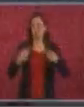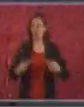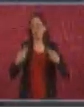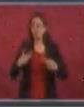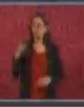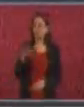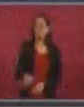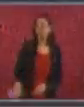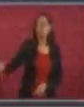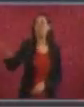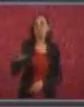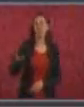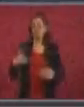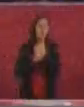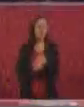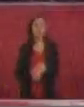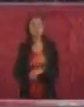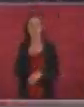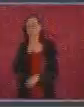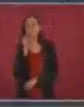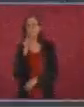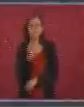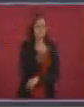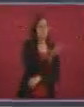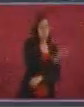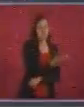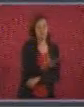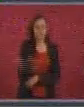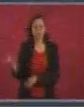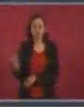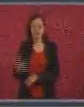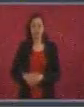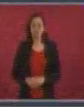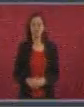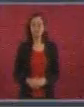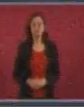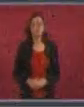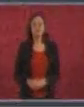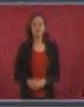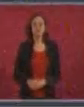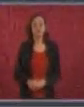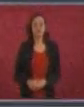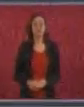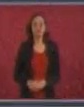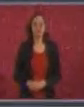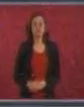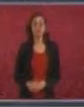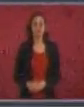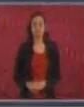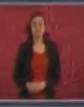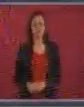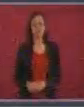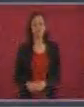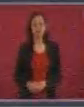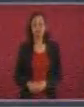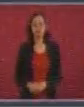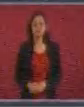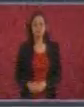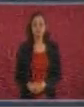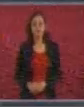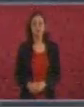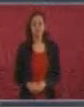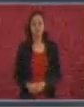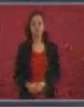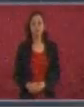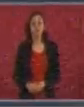reelegir. O como los vecinos, un cuatrienio, cuatro años y con una posibilidad de una reelección. Porque no queda claro, como también